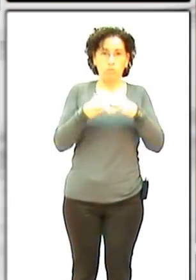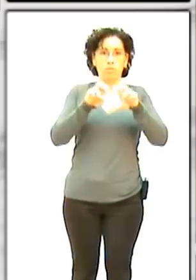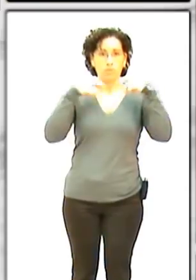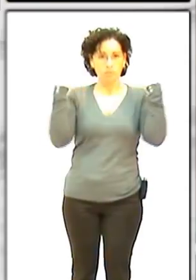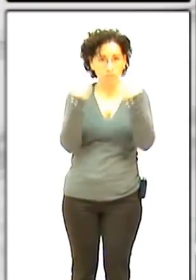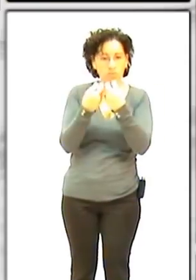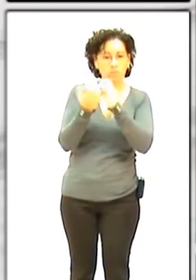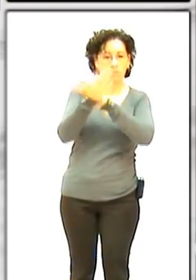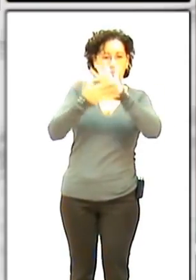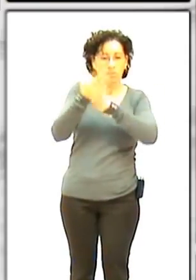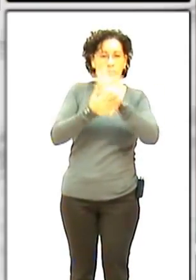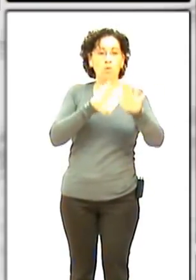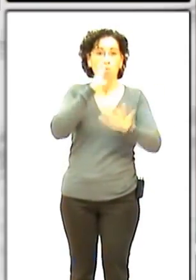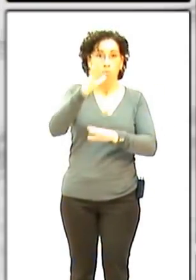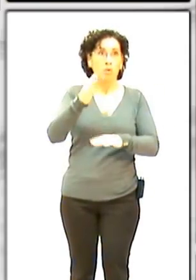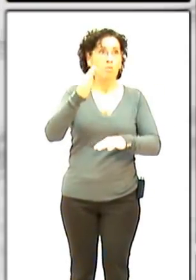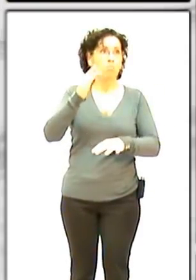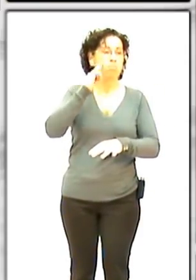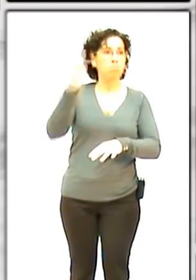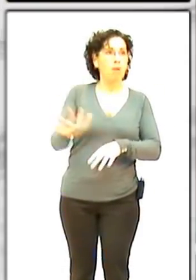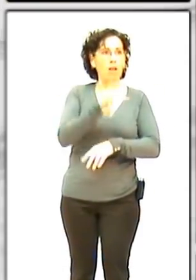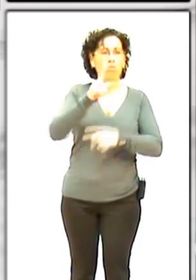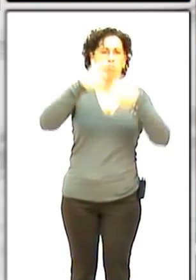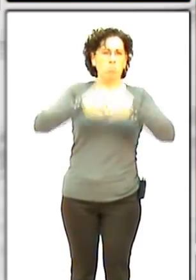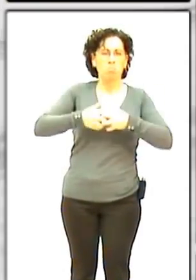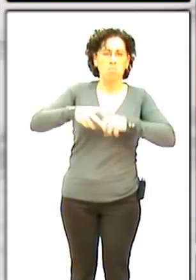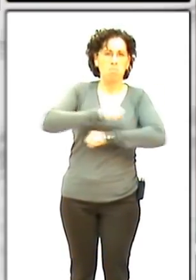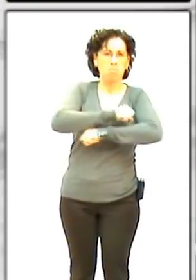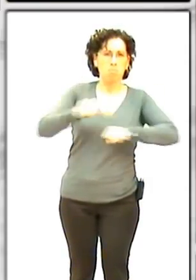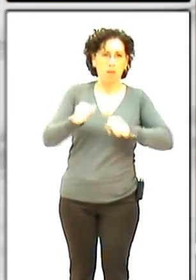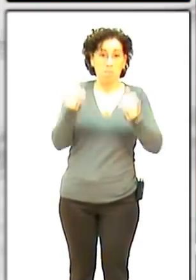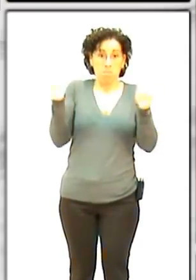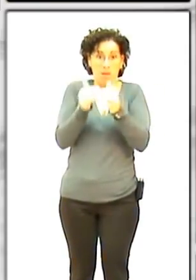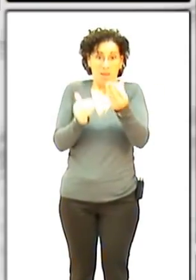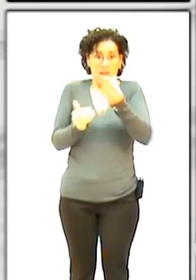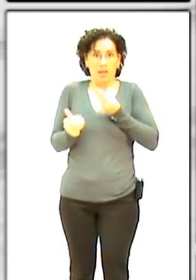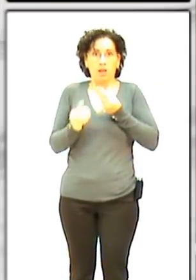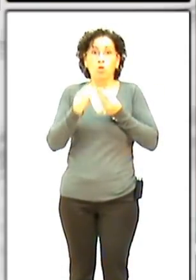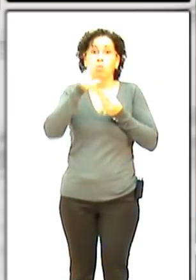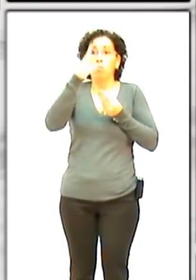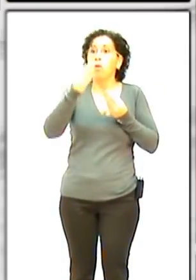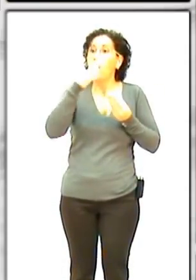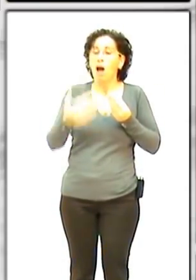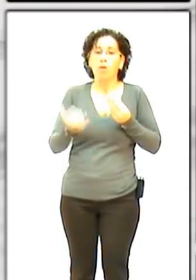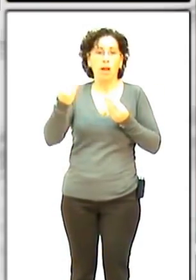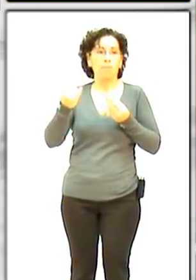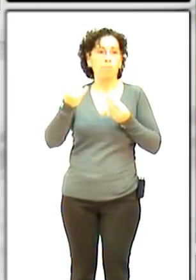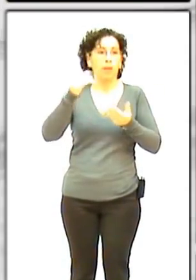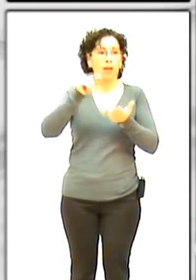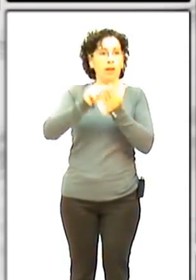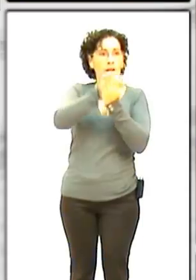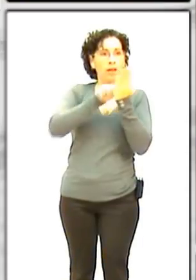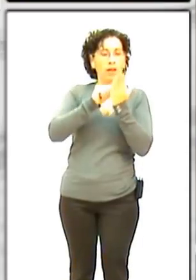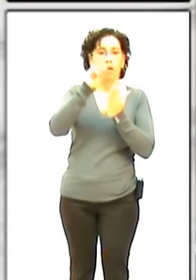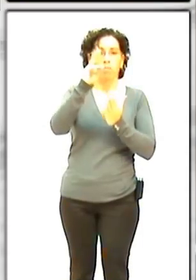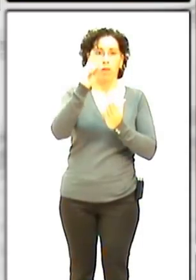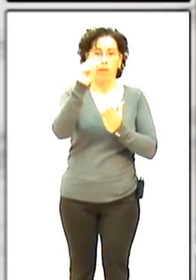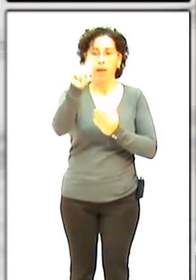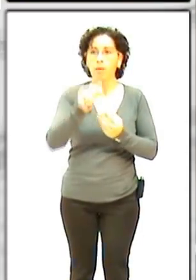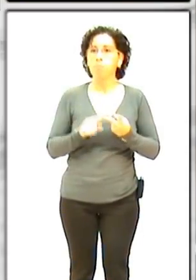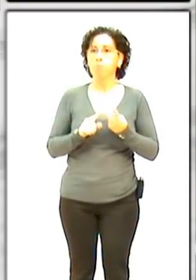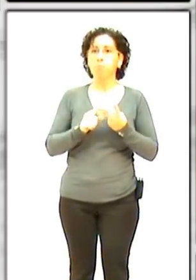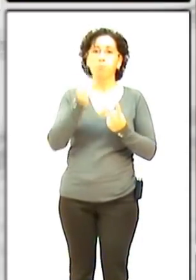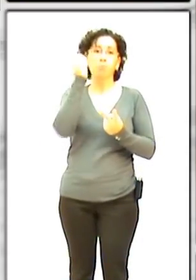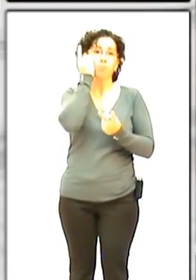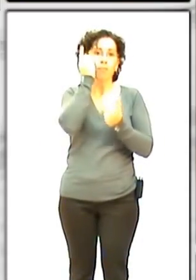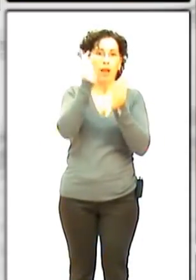un supercomputador pequeñito que quepa en la mano. Estupendo. Ahora que tenemos PDAs, están por ahí los smartphones, en fin, de miles de tipos,